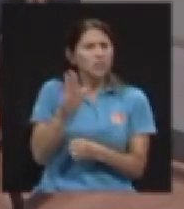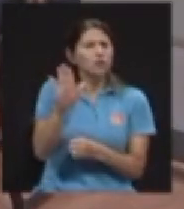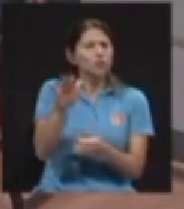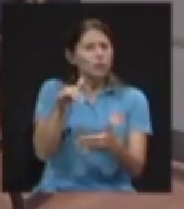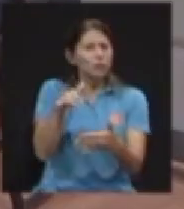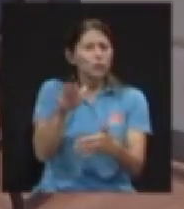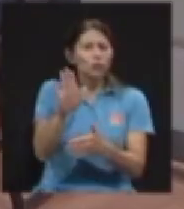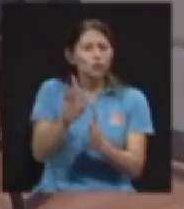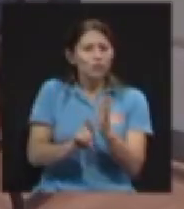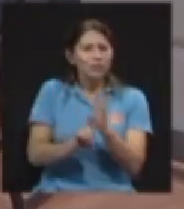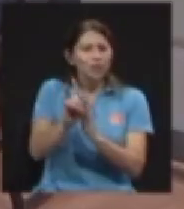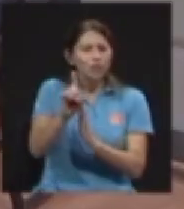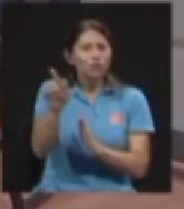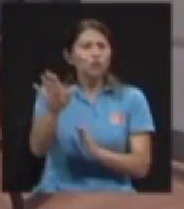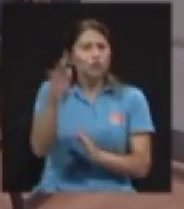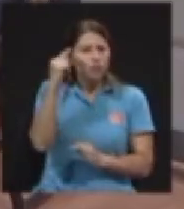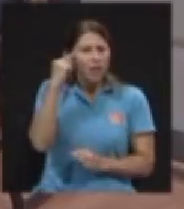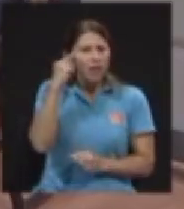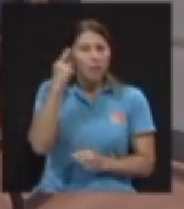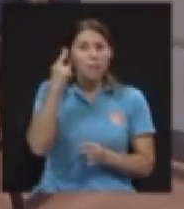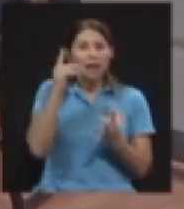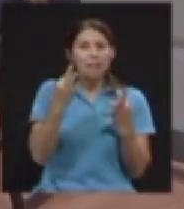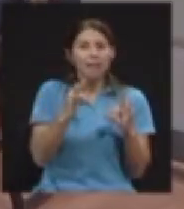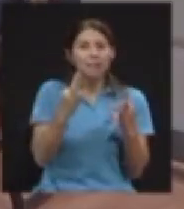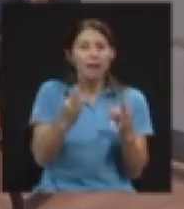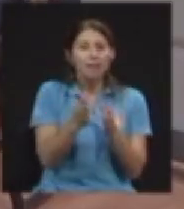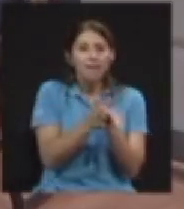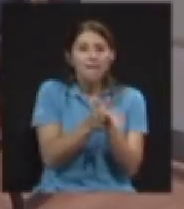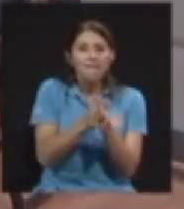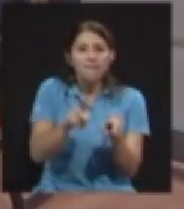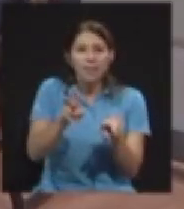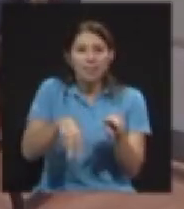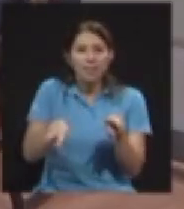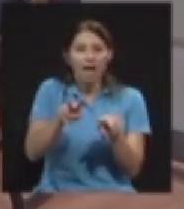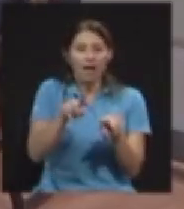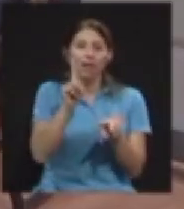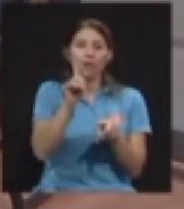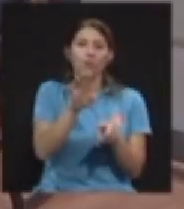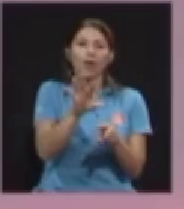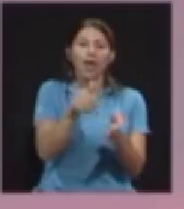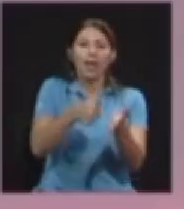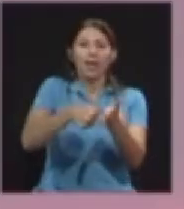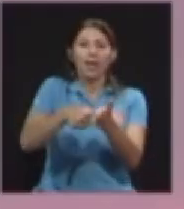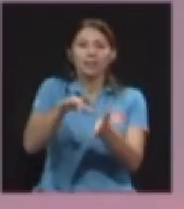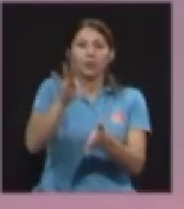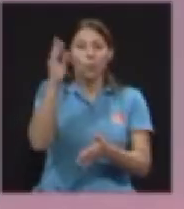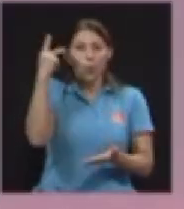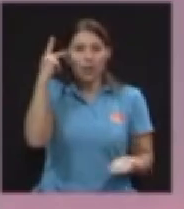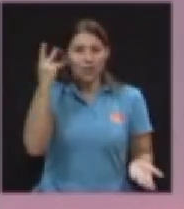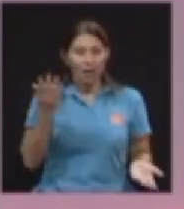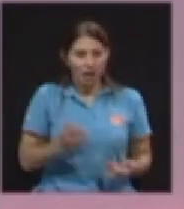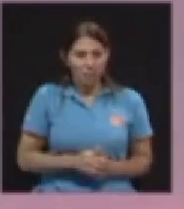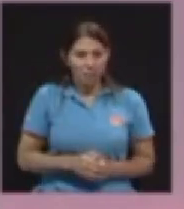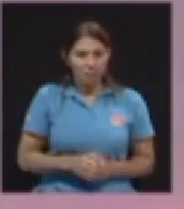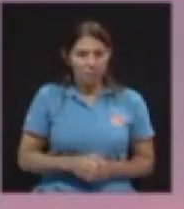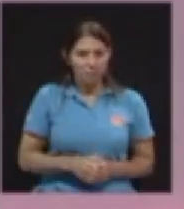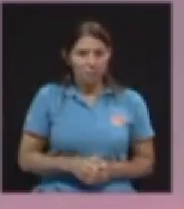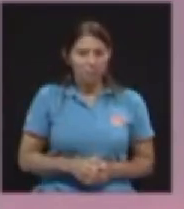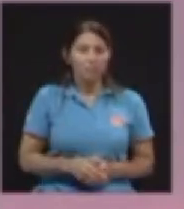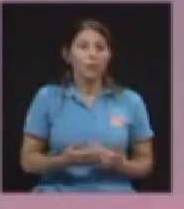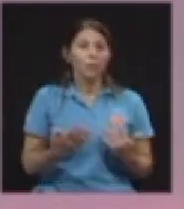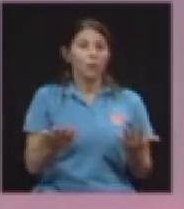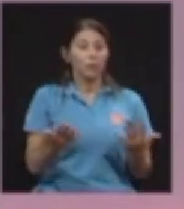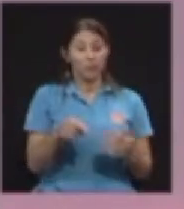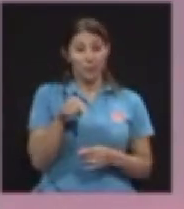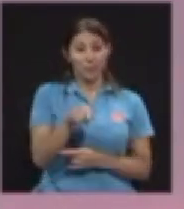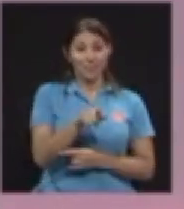sus desarrollos, para tratar de sacar ventaja en una elección política. Pues tendremos en este